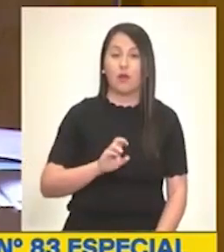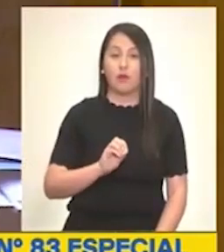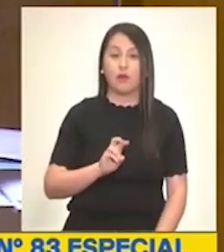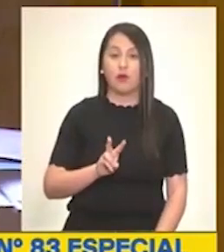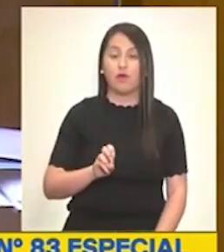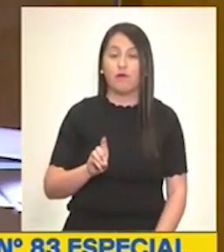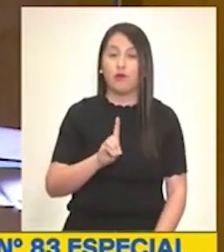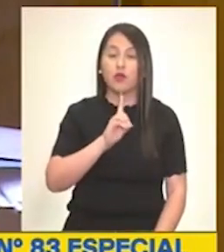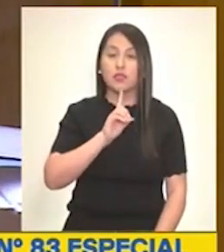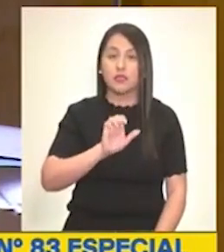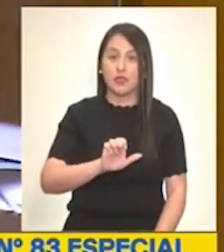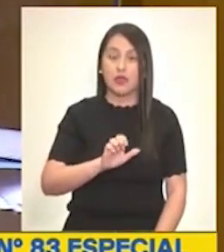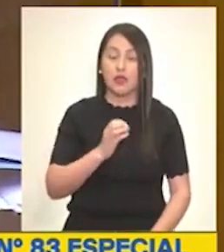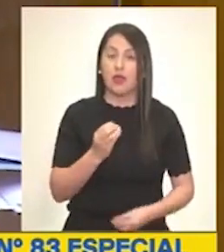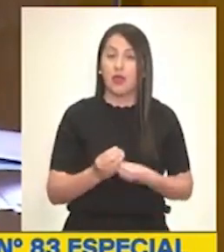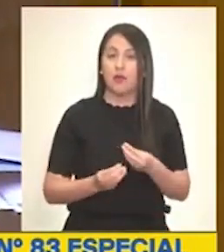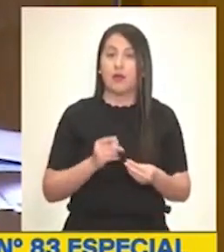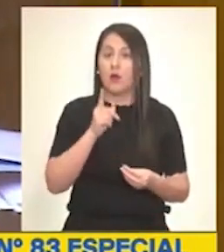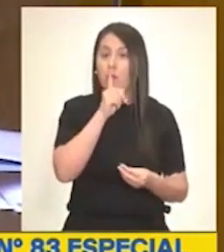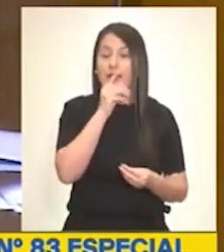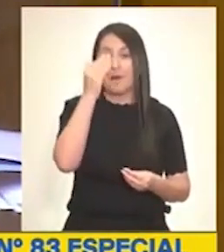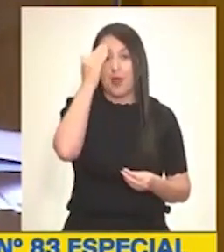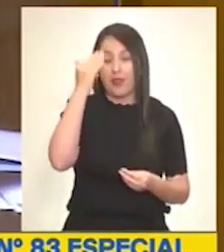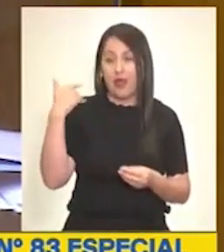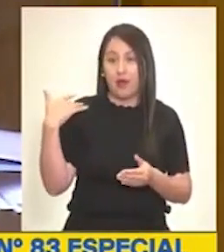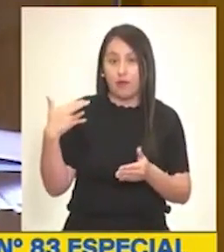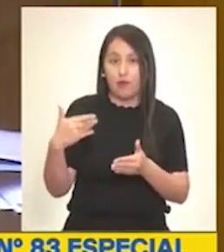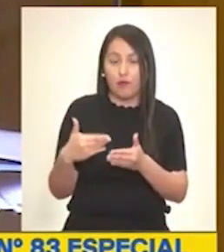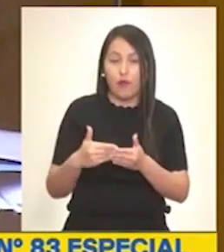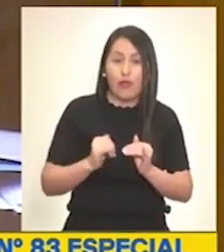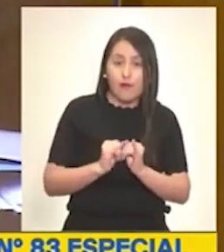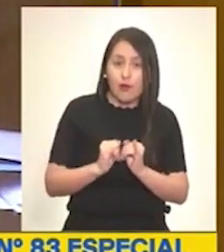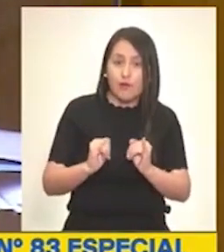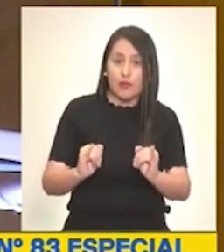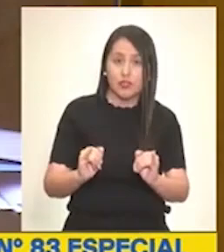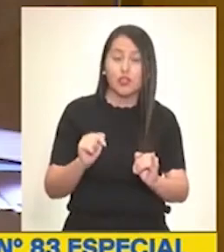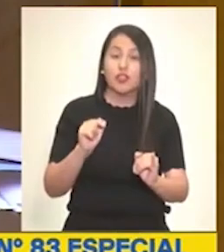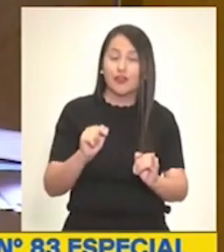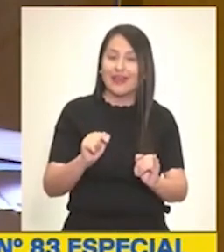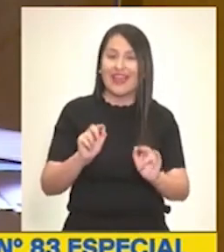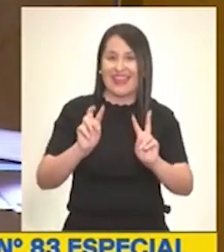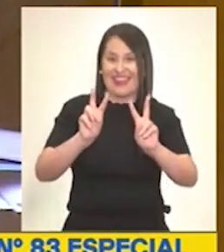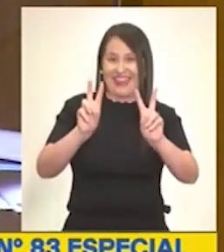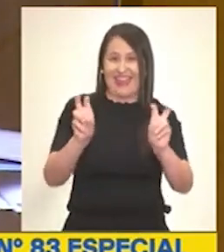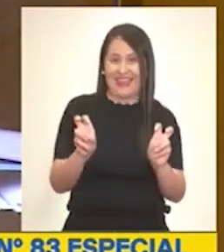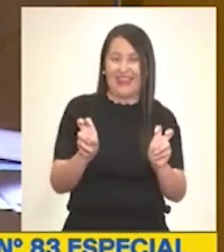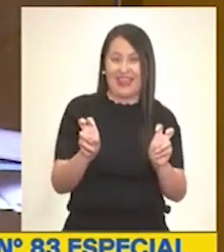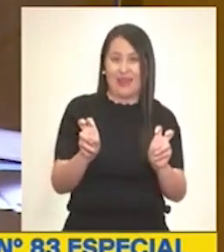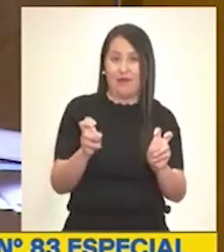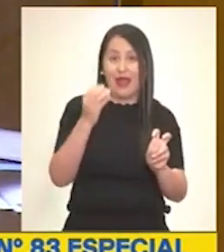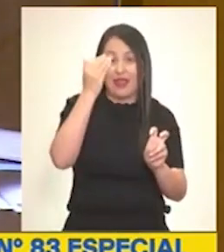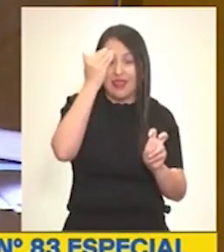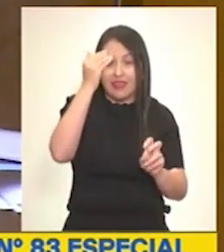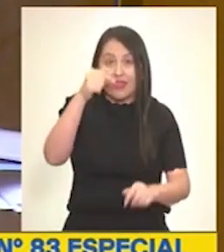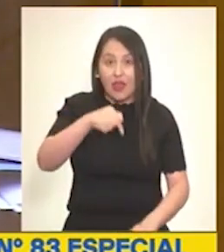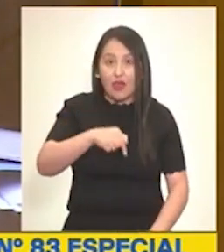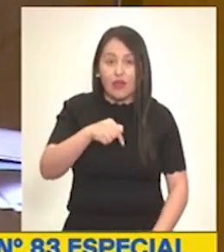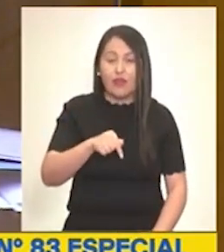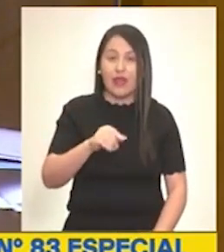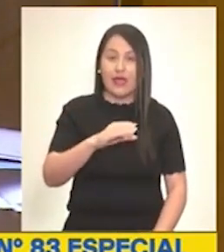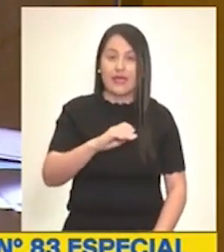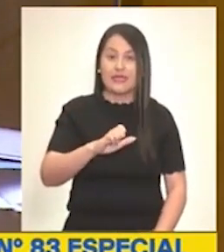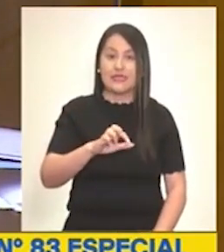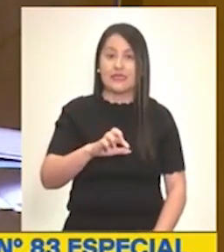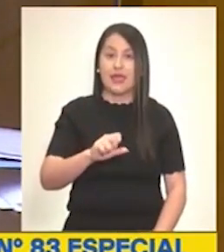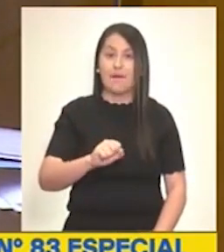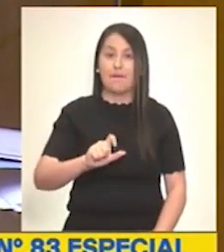en realidad en los últimos días han salido una serie de informaciones relevantes respecto a este particular el día de hoy nomás la cepal un